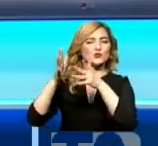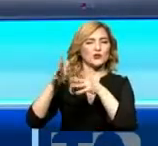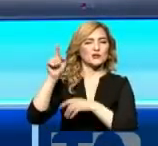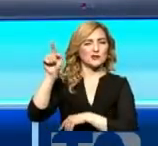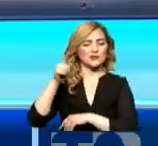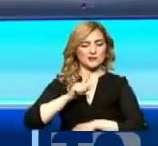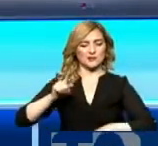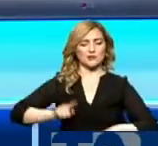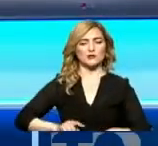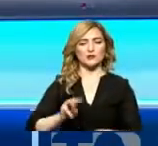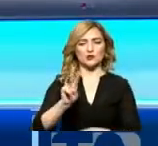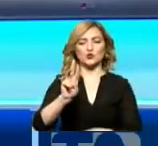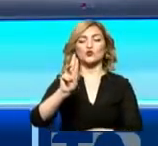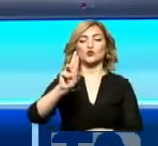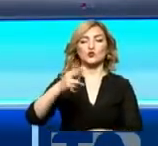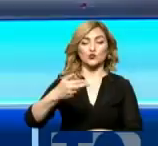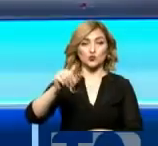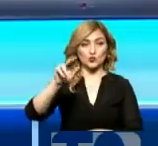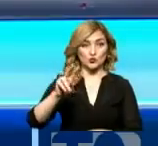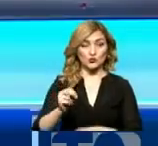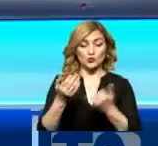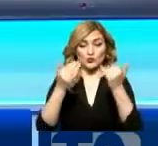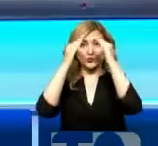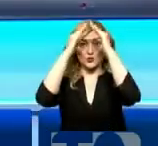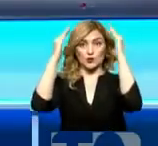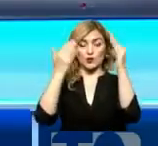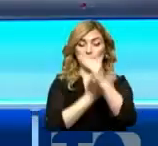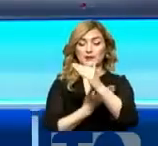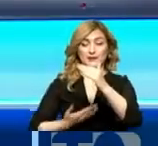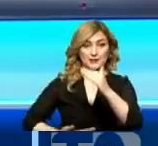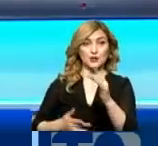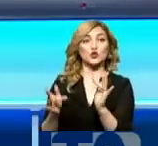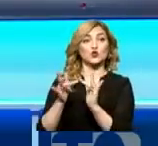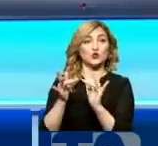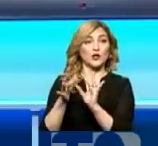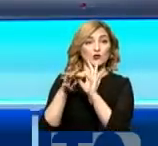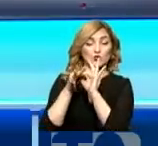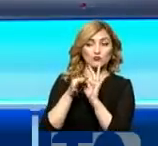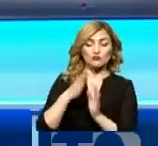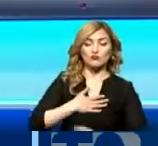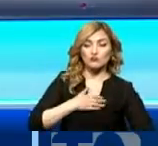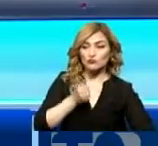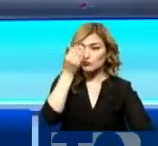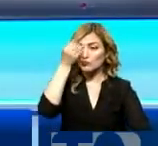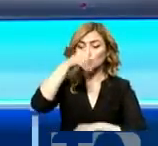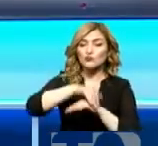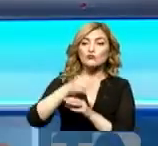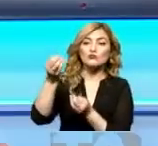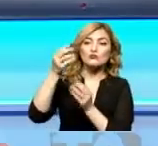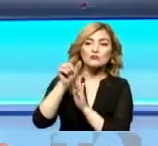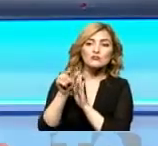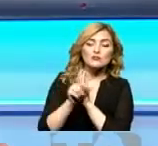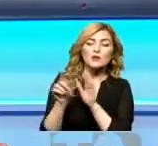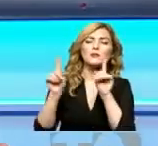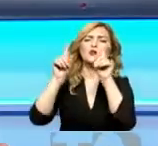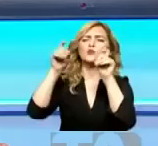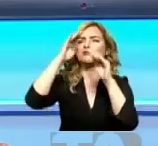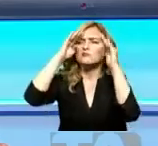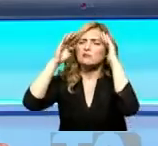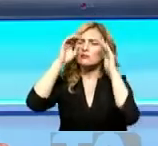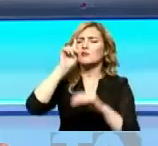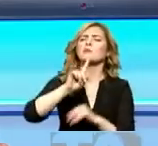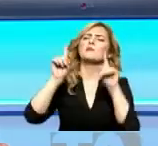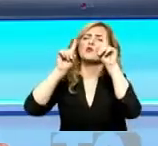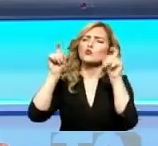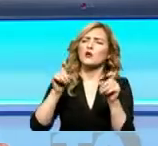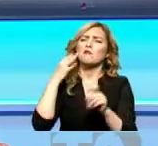con Freddy Paredes hasta el Palacio de Carondelet para conocer más detalles. Hola, Freddy, buenas tardes. Te saludamos para preguntarte si hay una